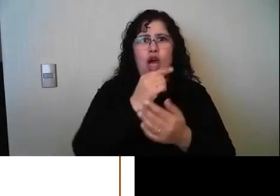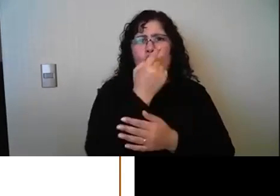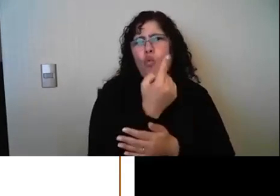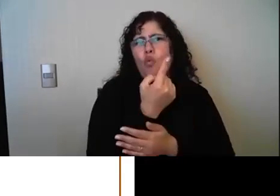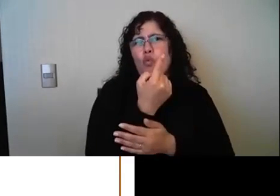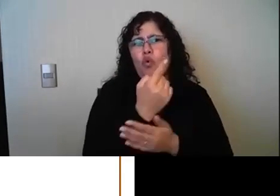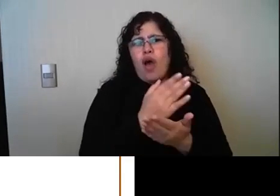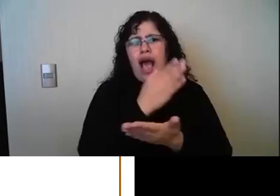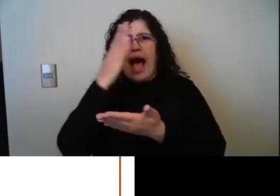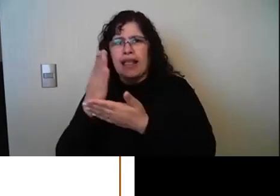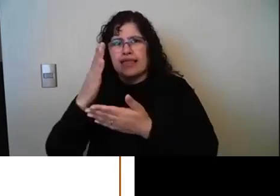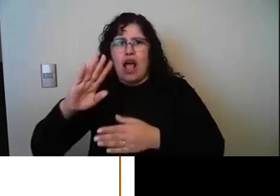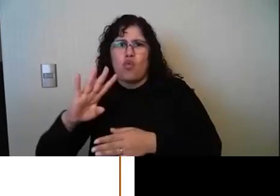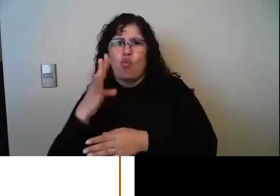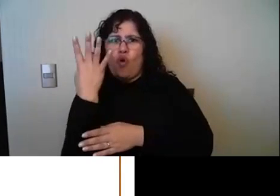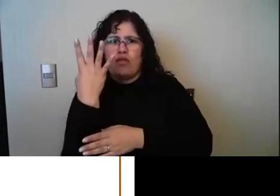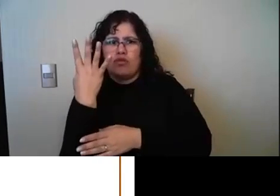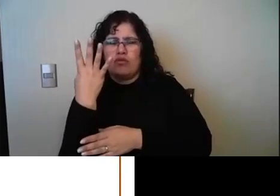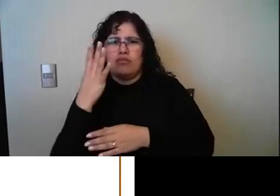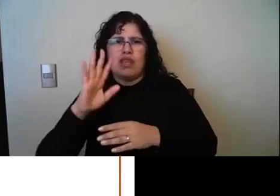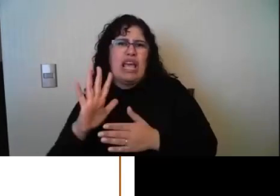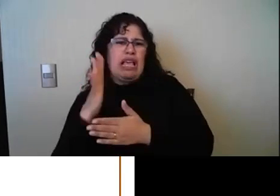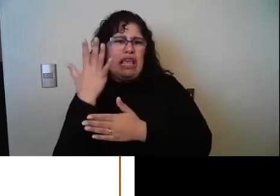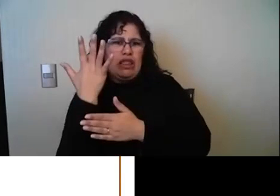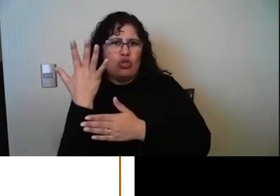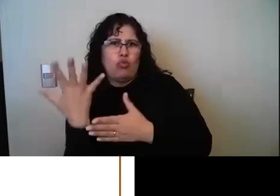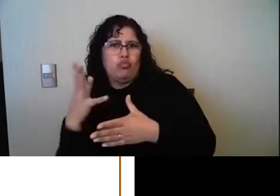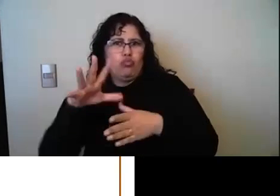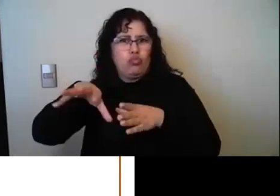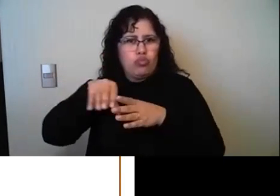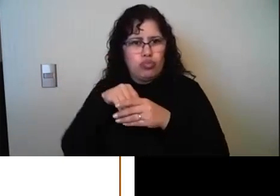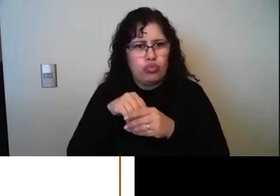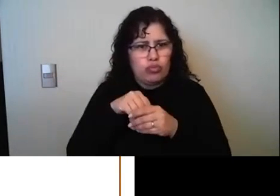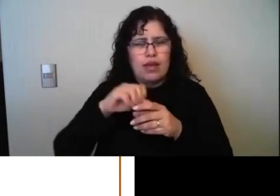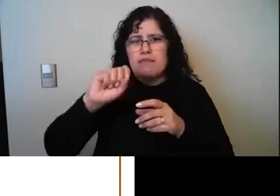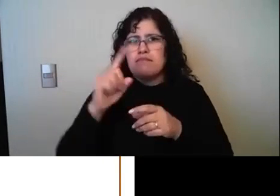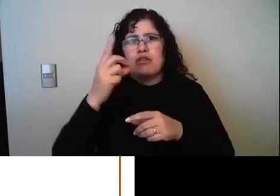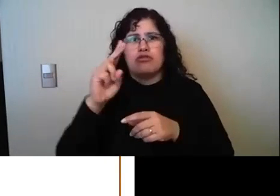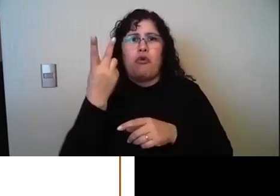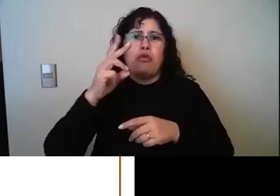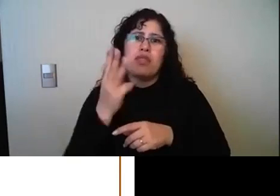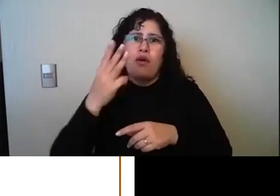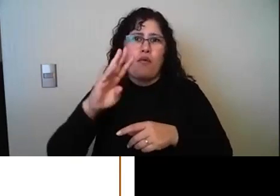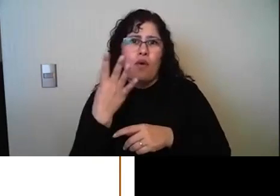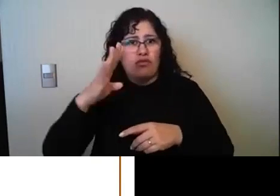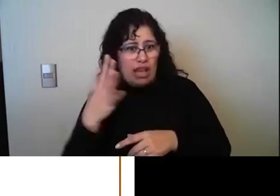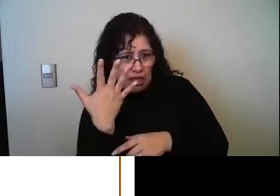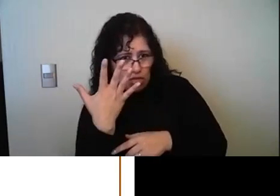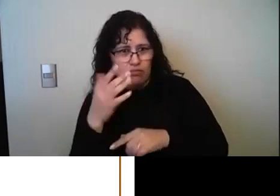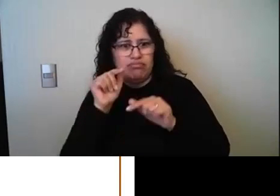cuarto, incluido el quinto. 1, 2, el primero, el segundo, el tercero, el cuarto y el quinto. Estos son lo que